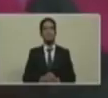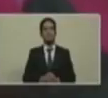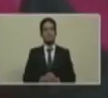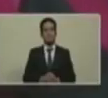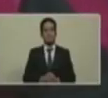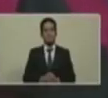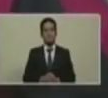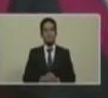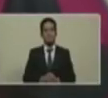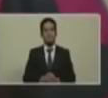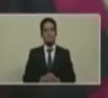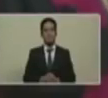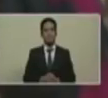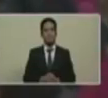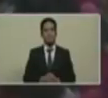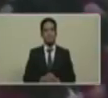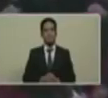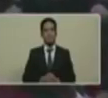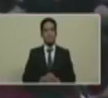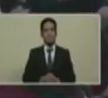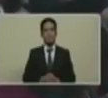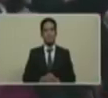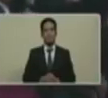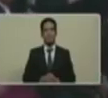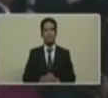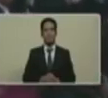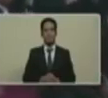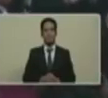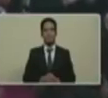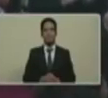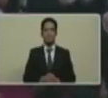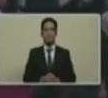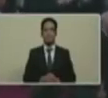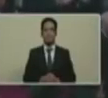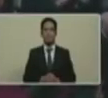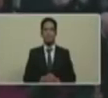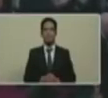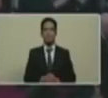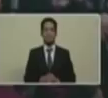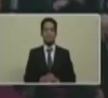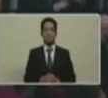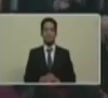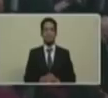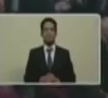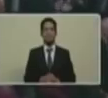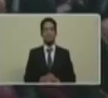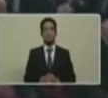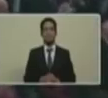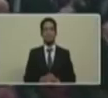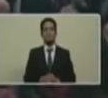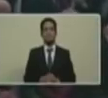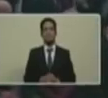Alejandro, los problemas aquí no ha cambiado nada, aquí la situación para los venezolanos